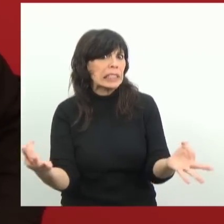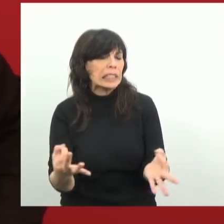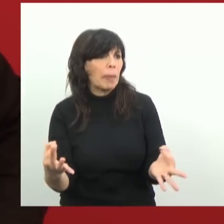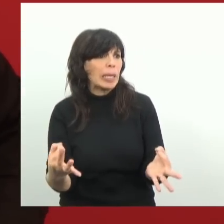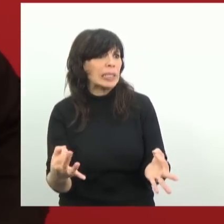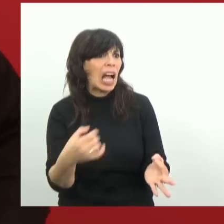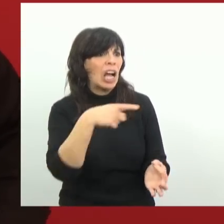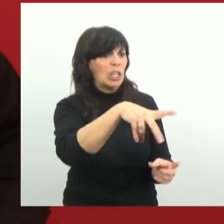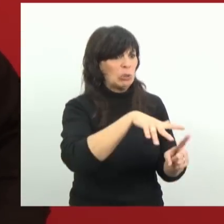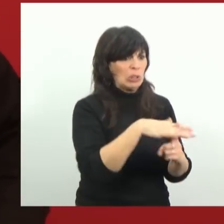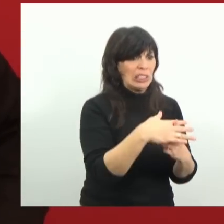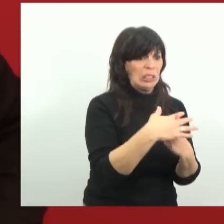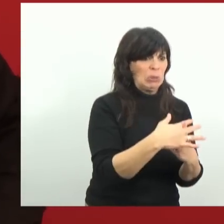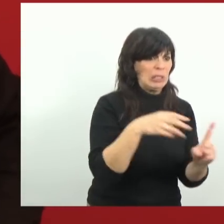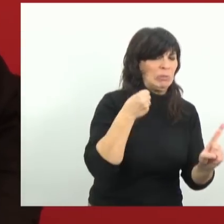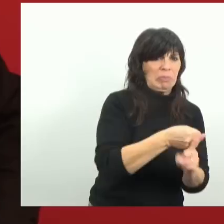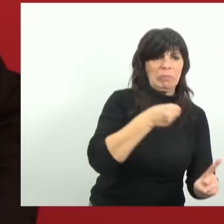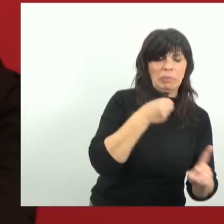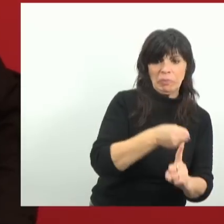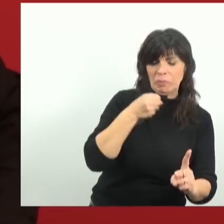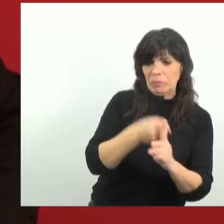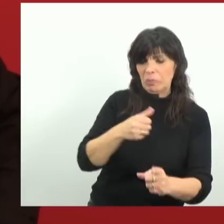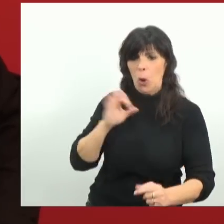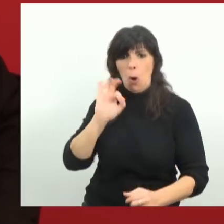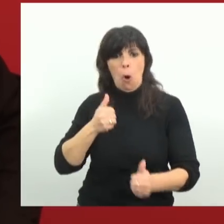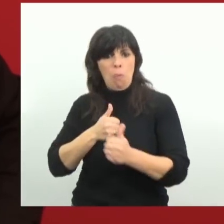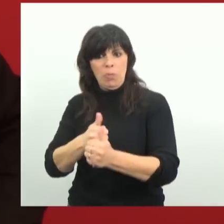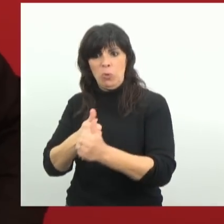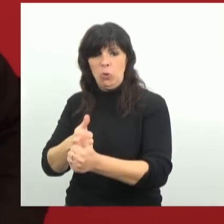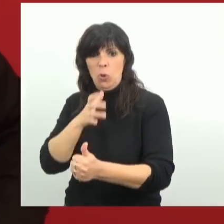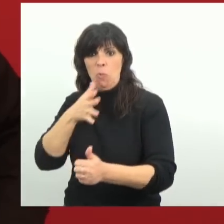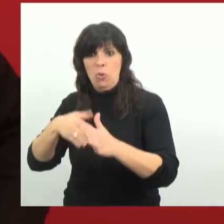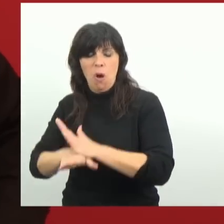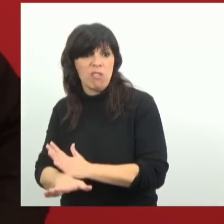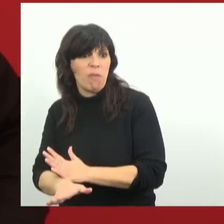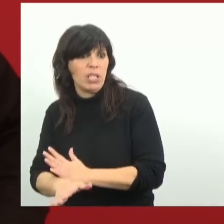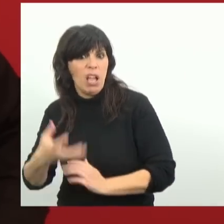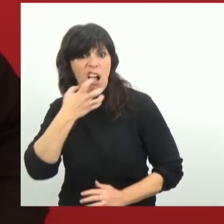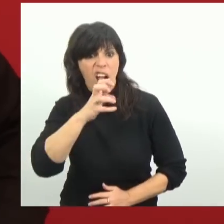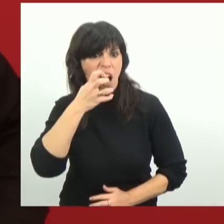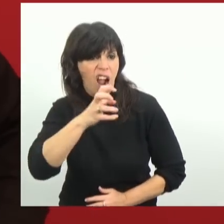y persecución por acusación.